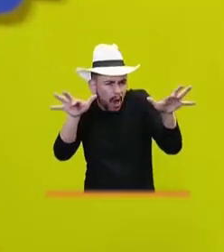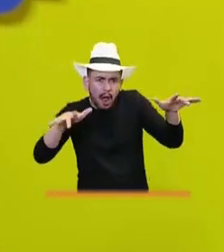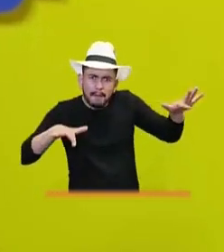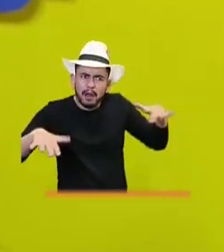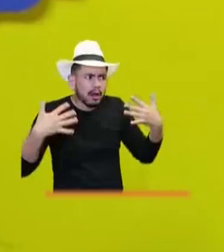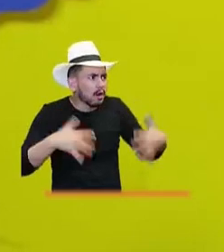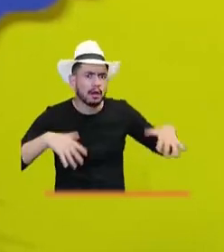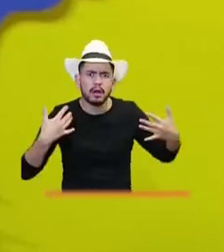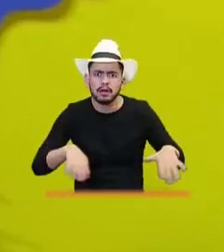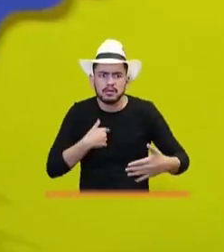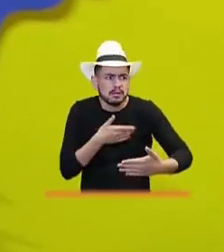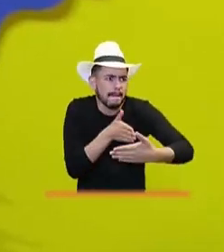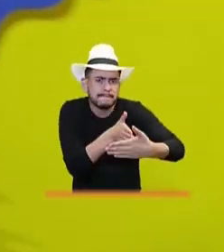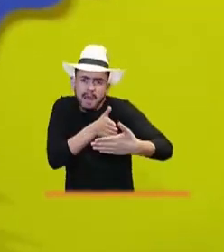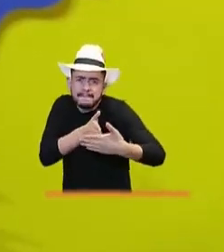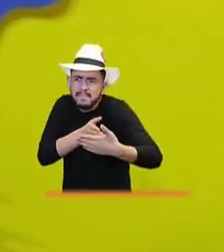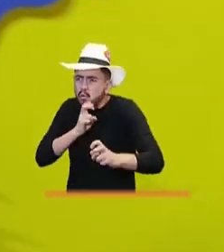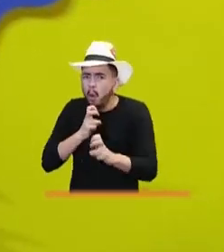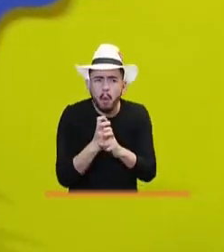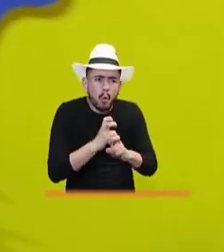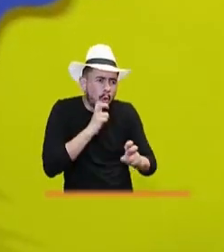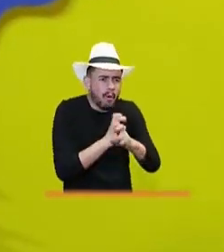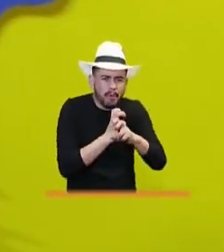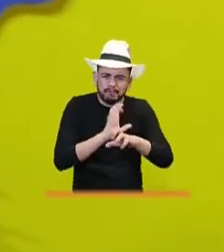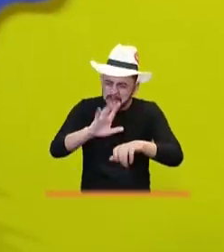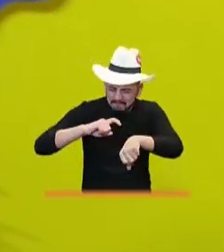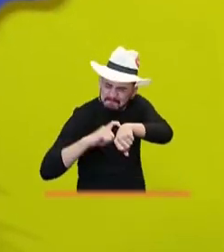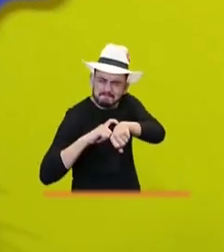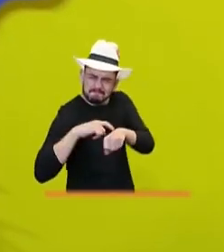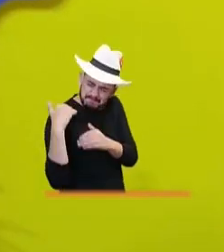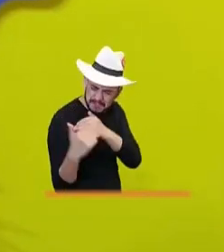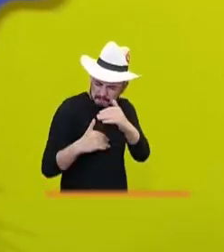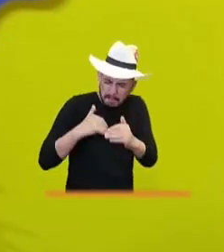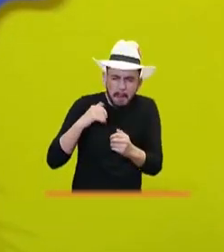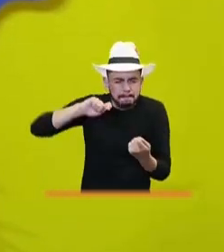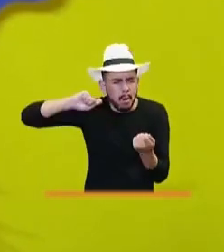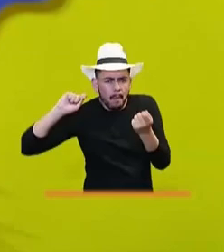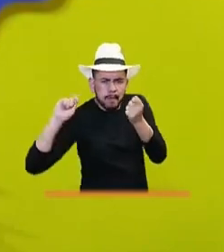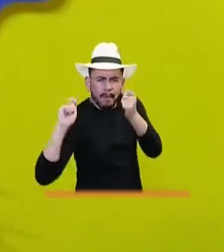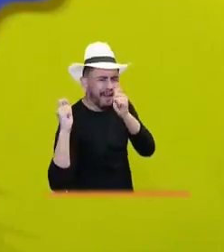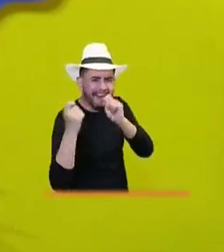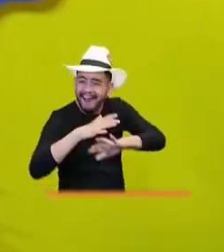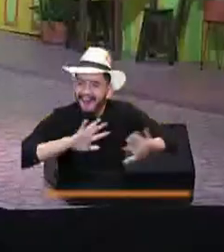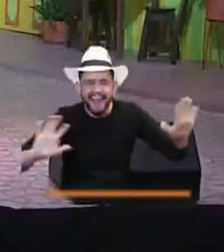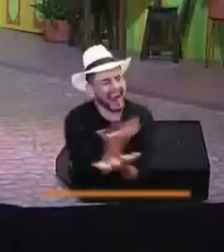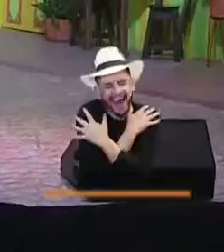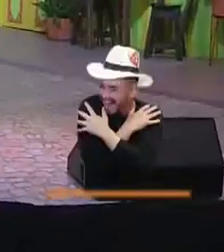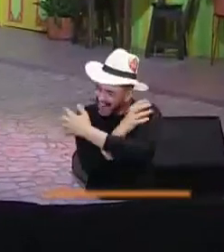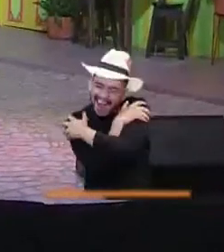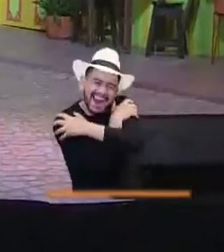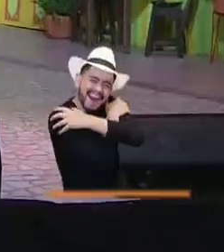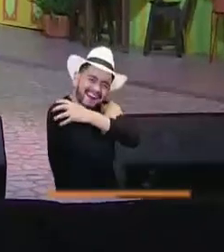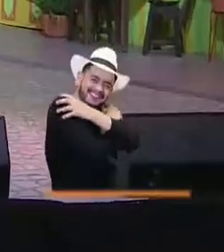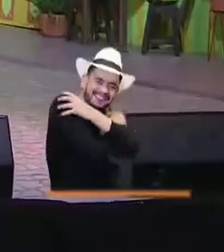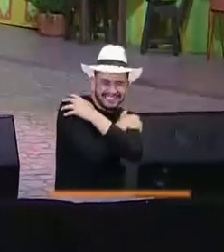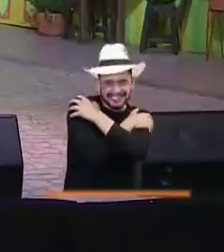paso. Más pronto será posible regalarnos un abrazo. ¿Cuándo será